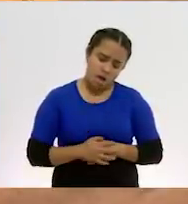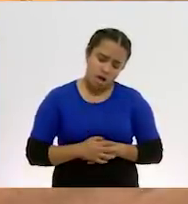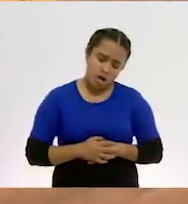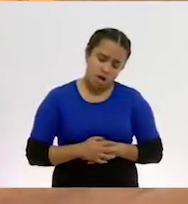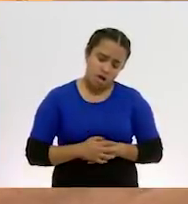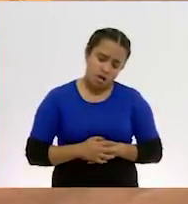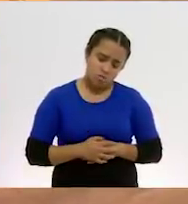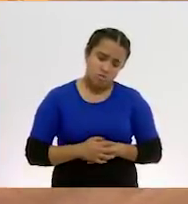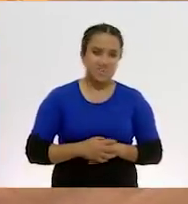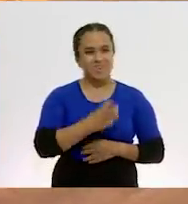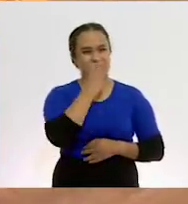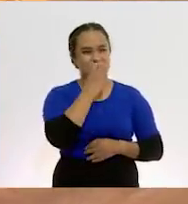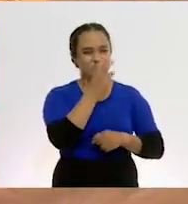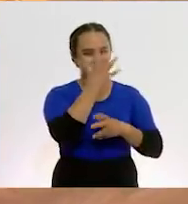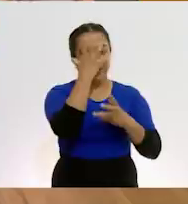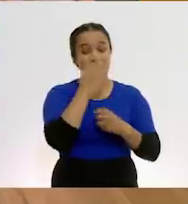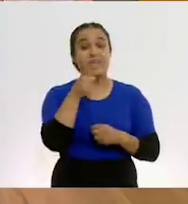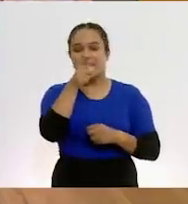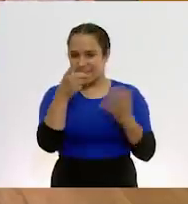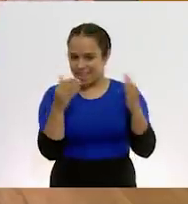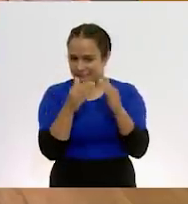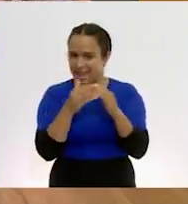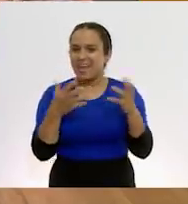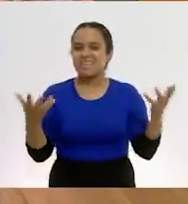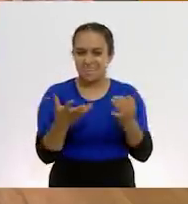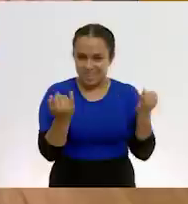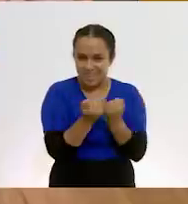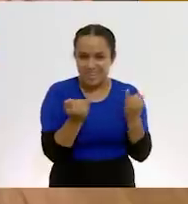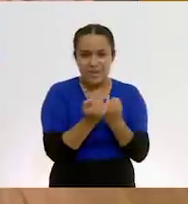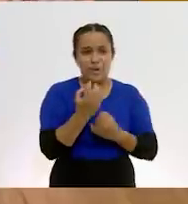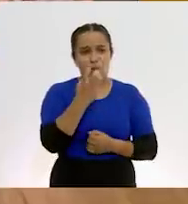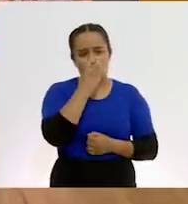Un oso triste. Los invito a que lo hagan ahí en su casa. Un oso triste.